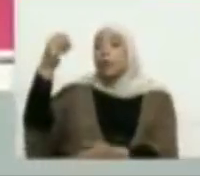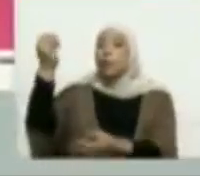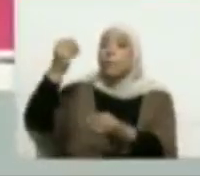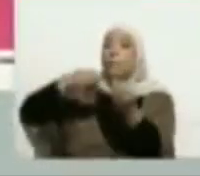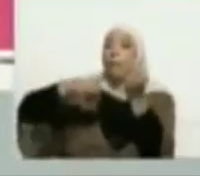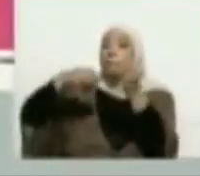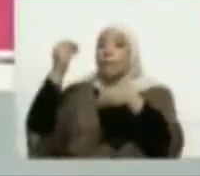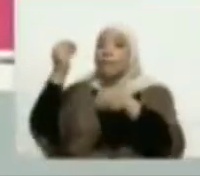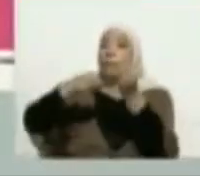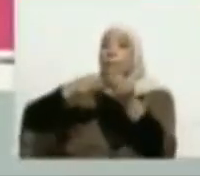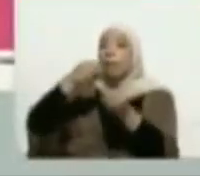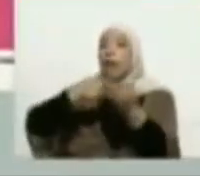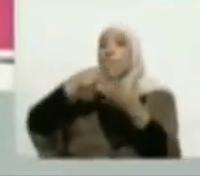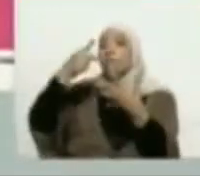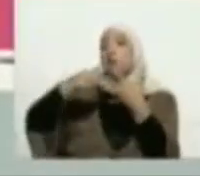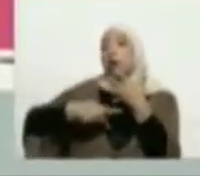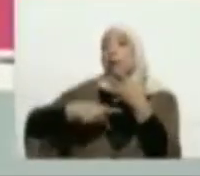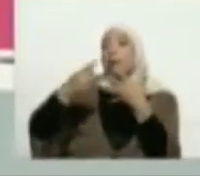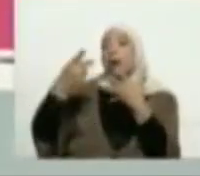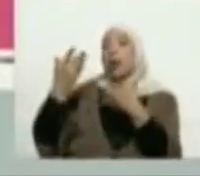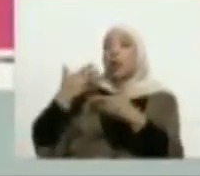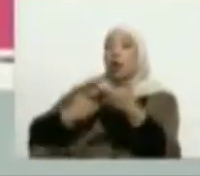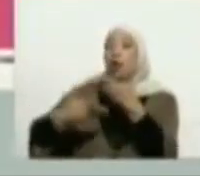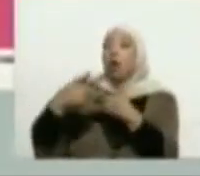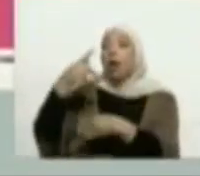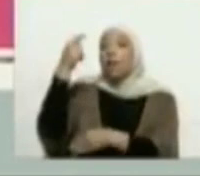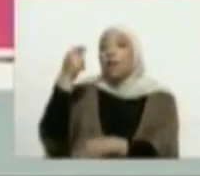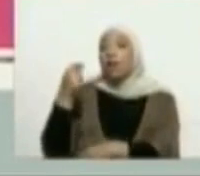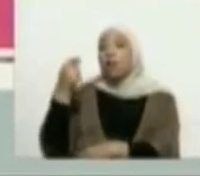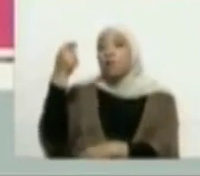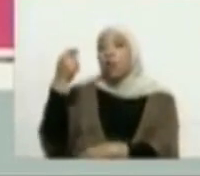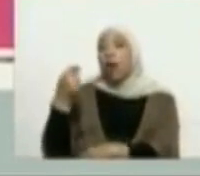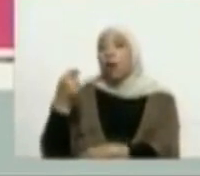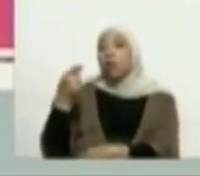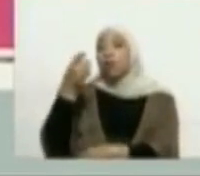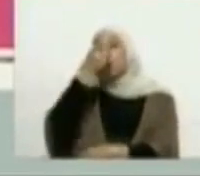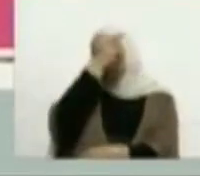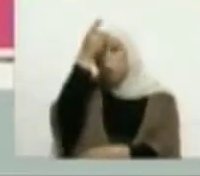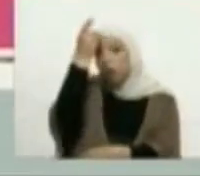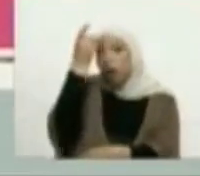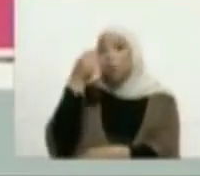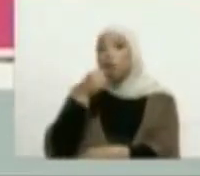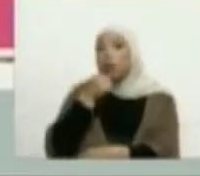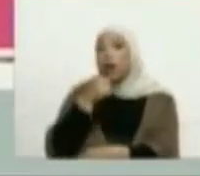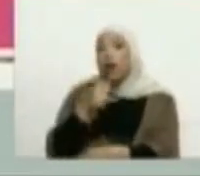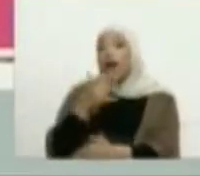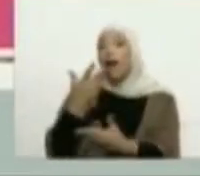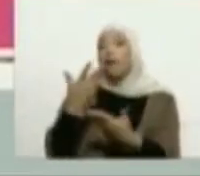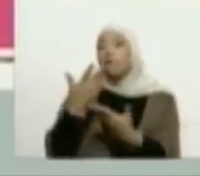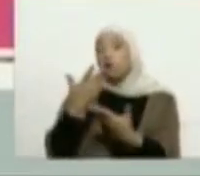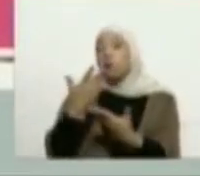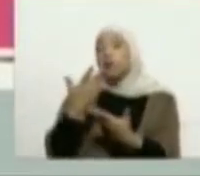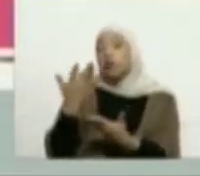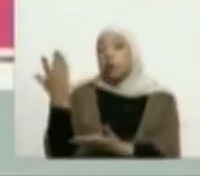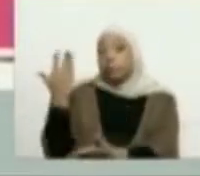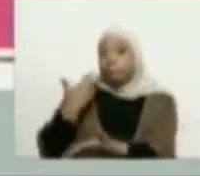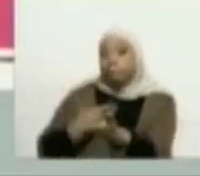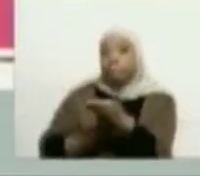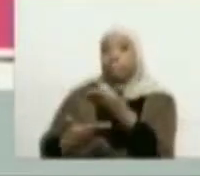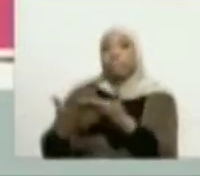este intercambio con el diputado Diosdado Cabello Rondón, que nos ha traído ya